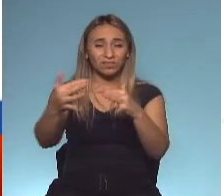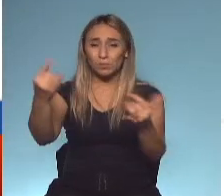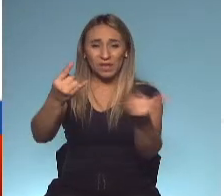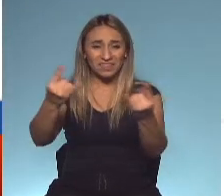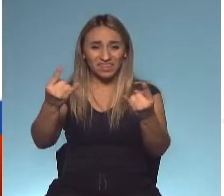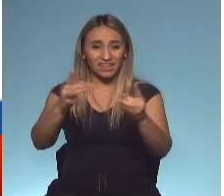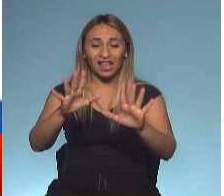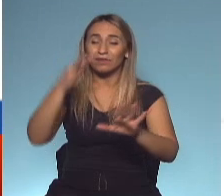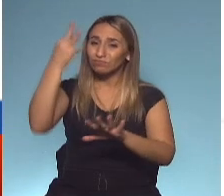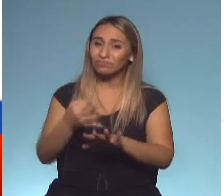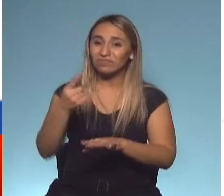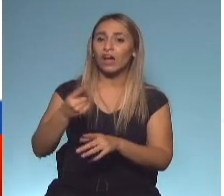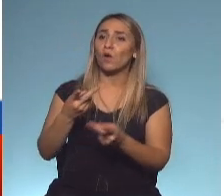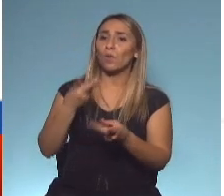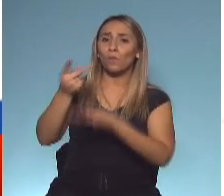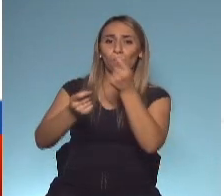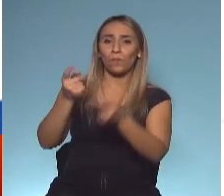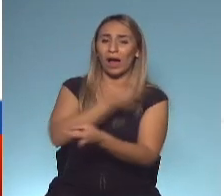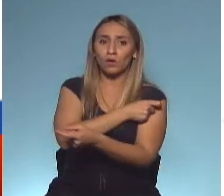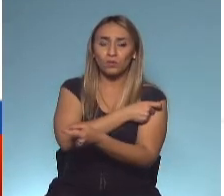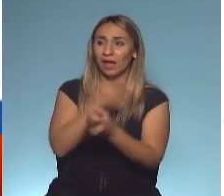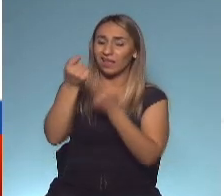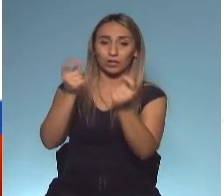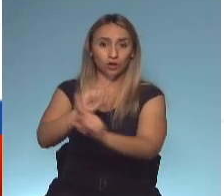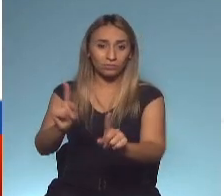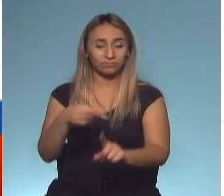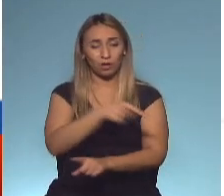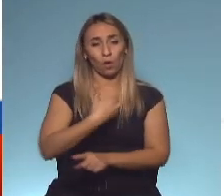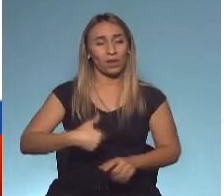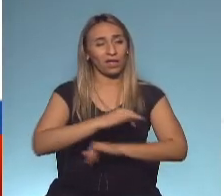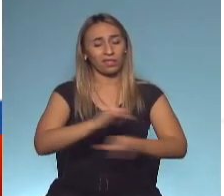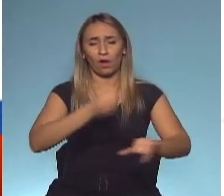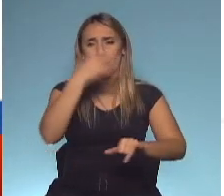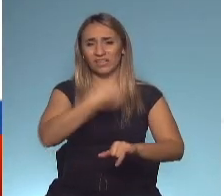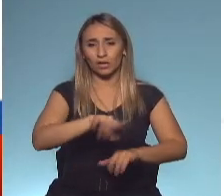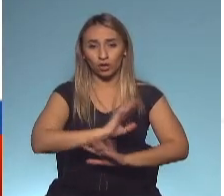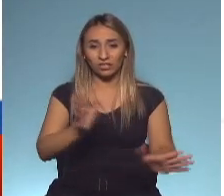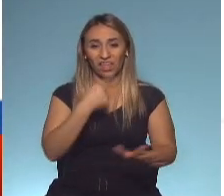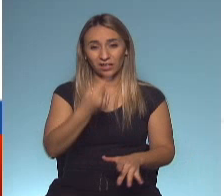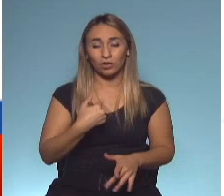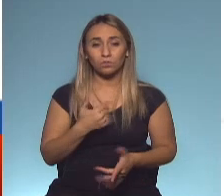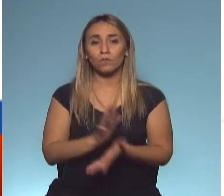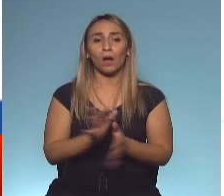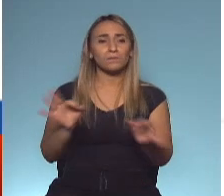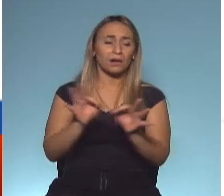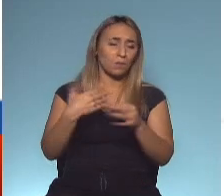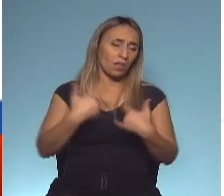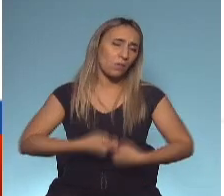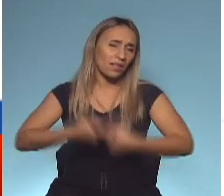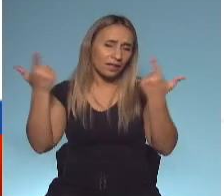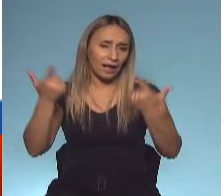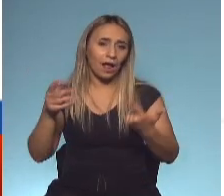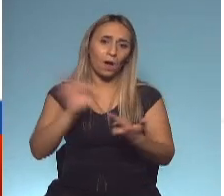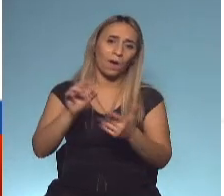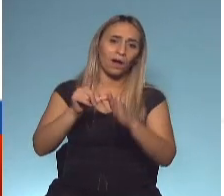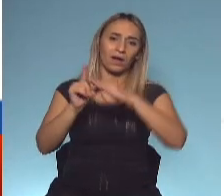no se compraron vacunas, ejemplifiqué que el gobierno dijo cualquier cosa, hasta que podíamos entregar las Malvinas o los glaciares. No sucedió eso. No. No,